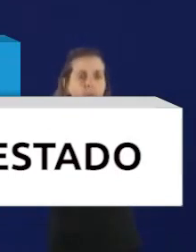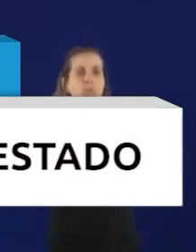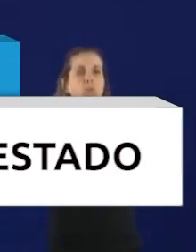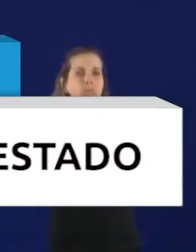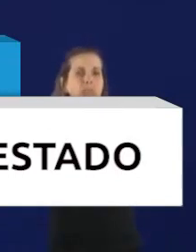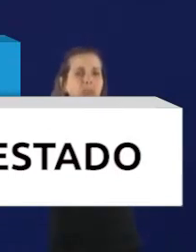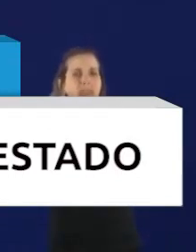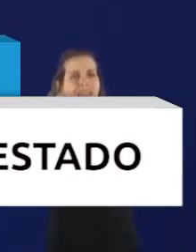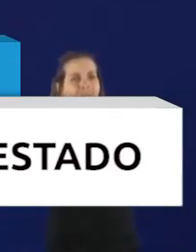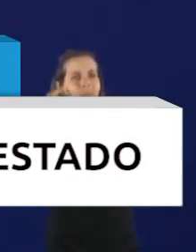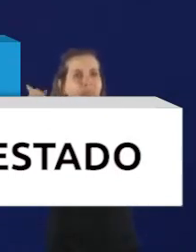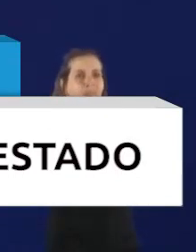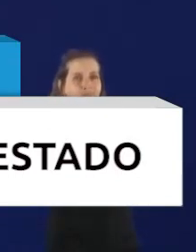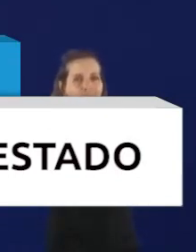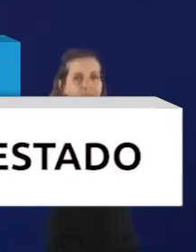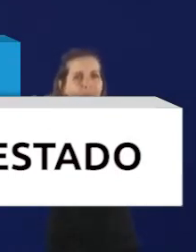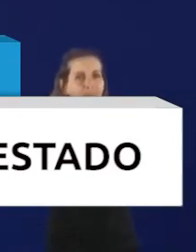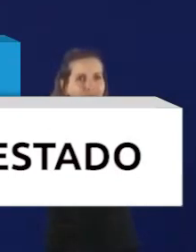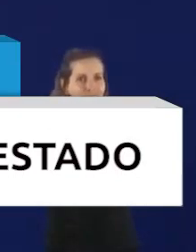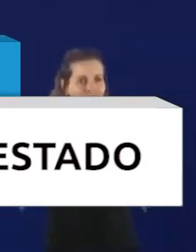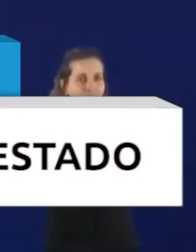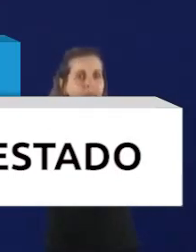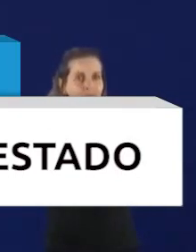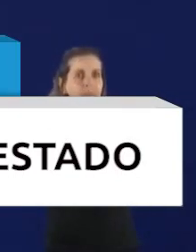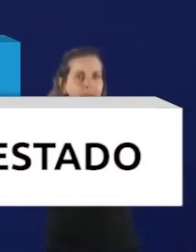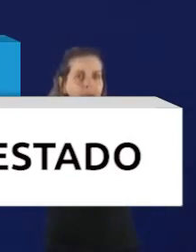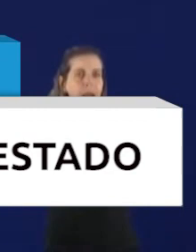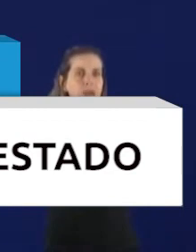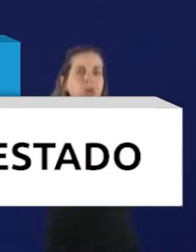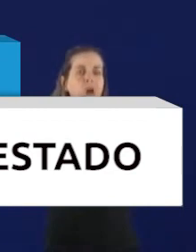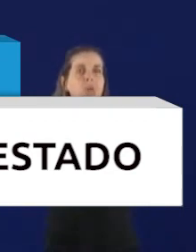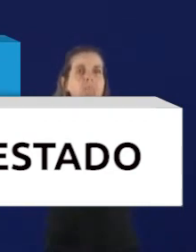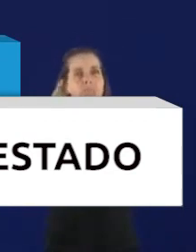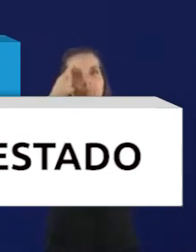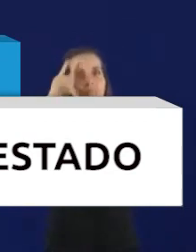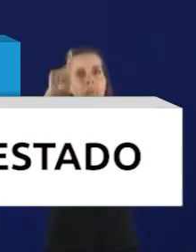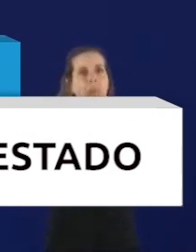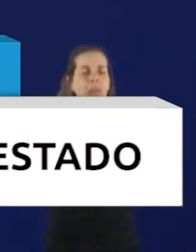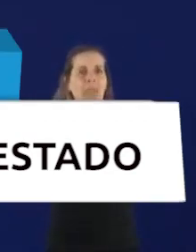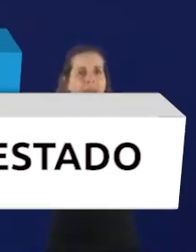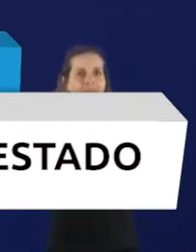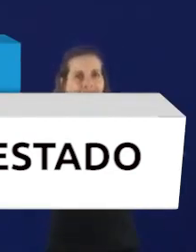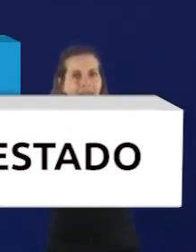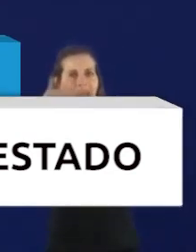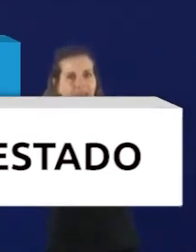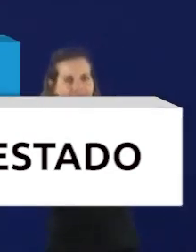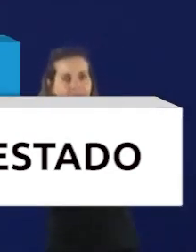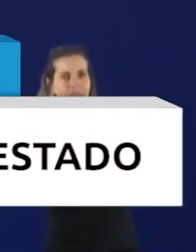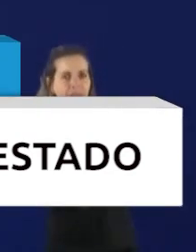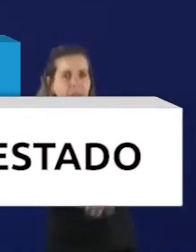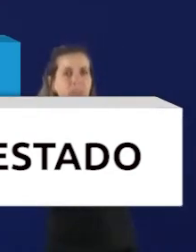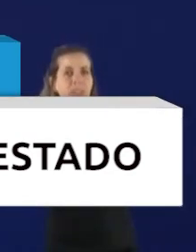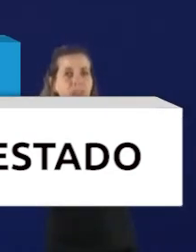ya, sino por evitar la catástrofe. Estamos inmersos en la crisis, o en una de las crisis más